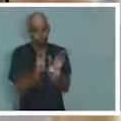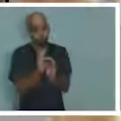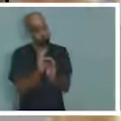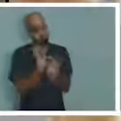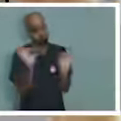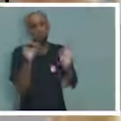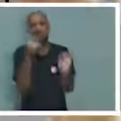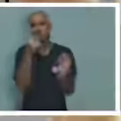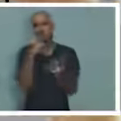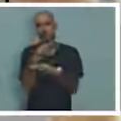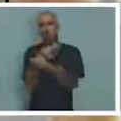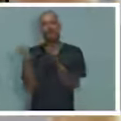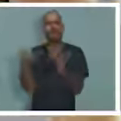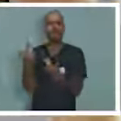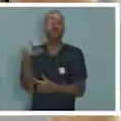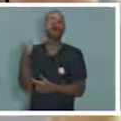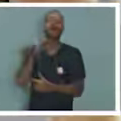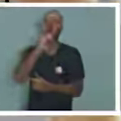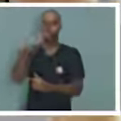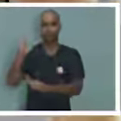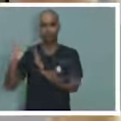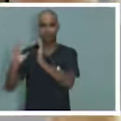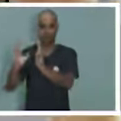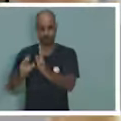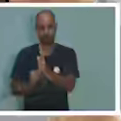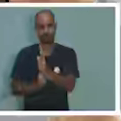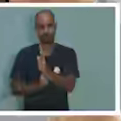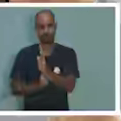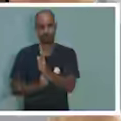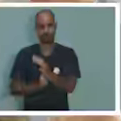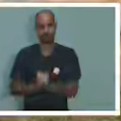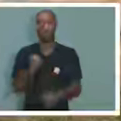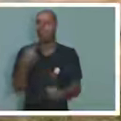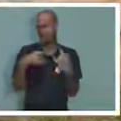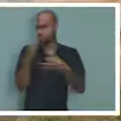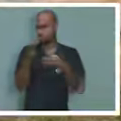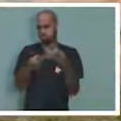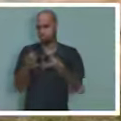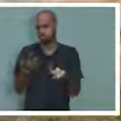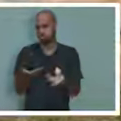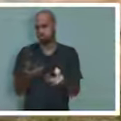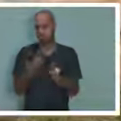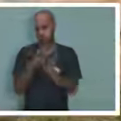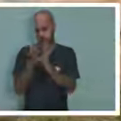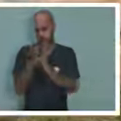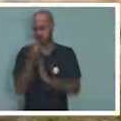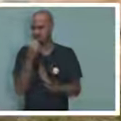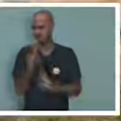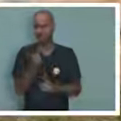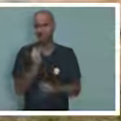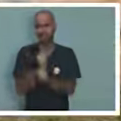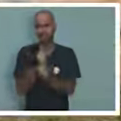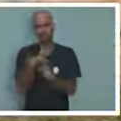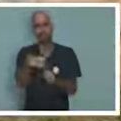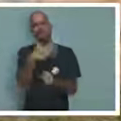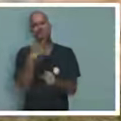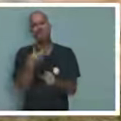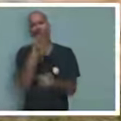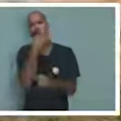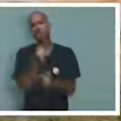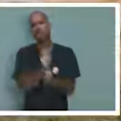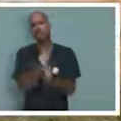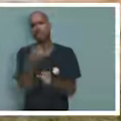de primera calidad para la zona occidental de nuestro país. Conversemos un poco en esta oportunidad acerca del universo